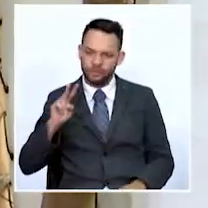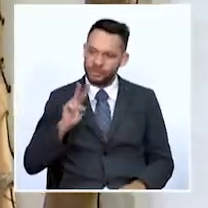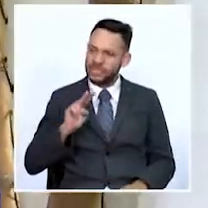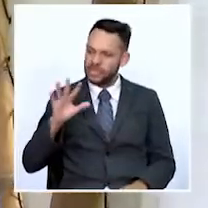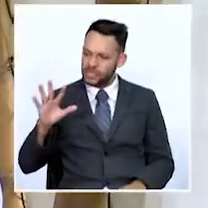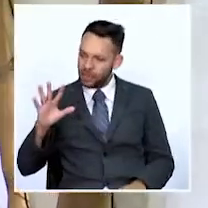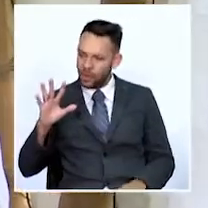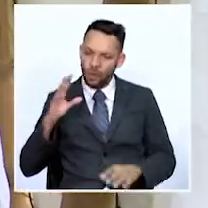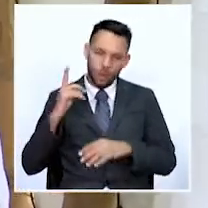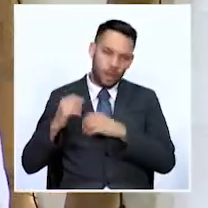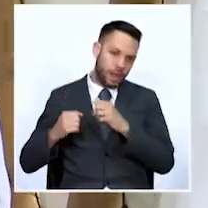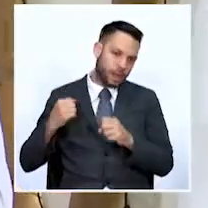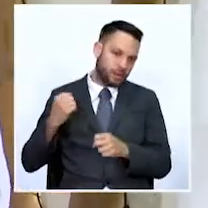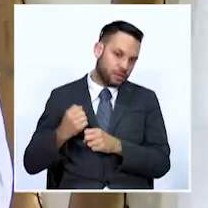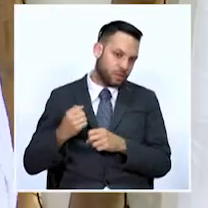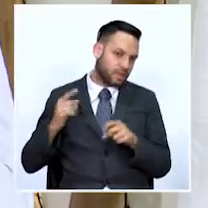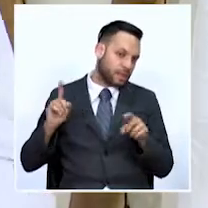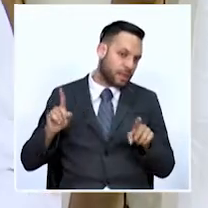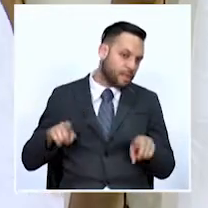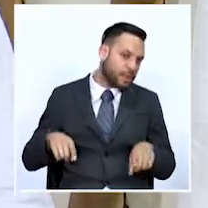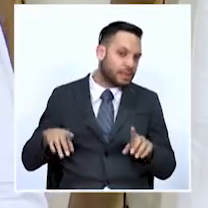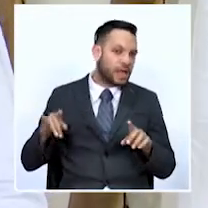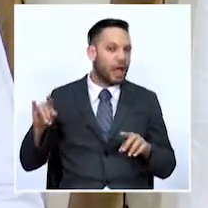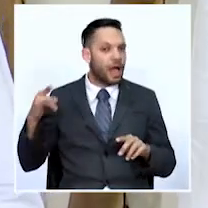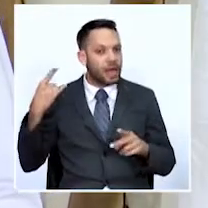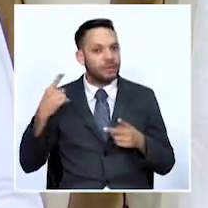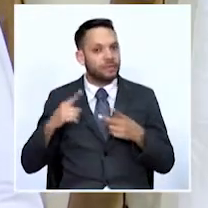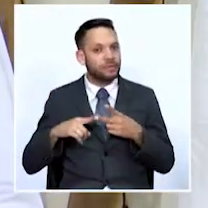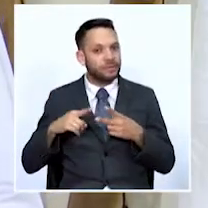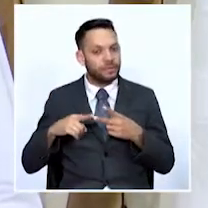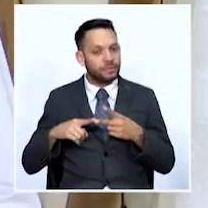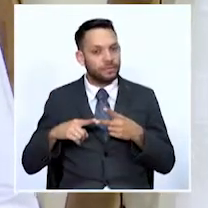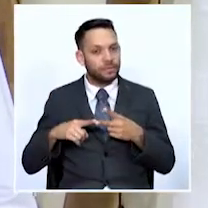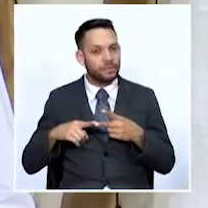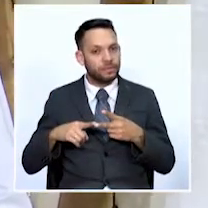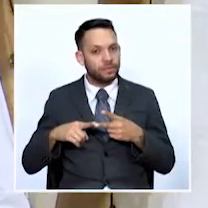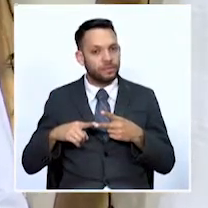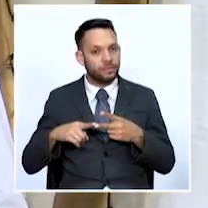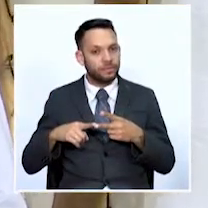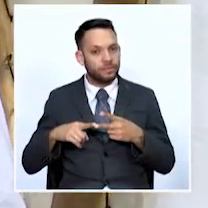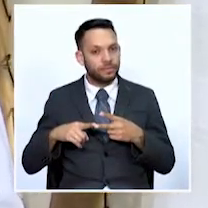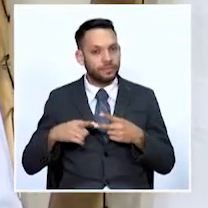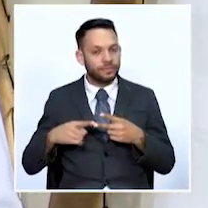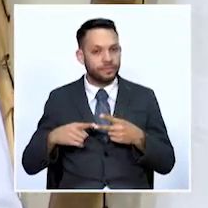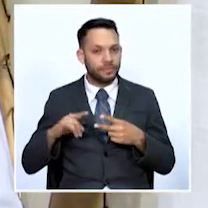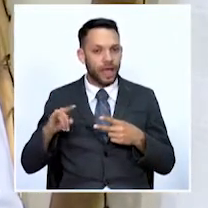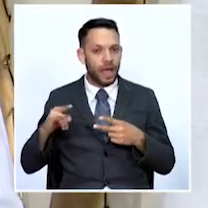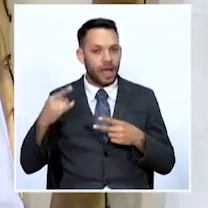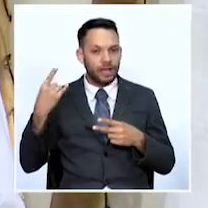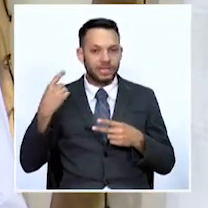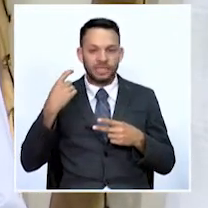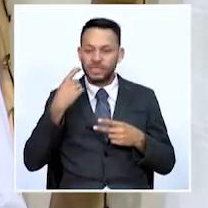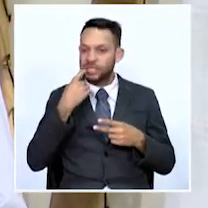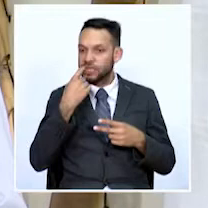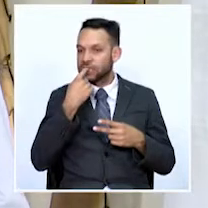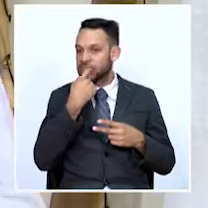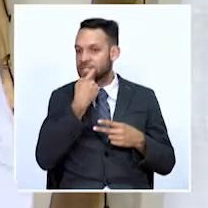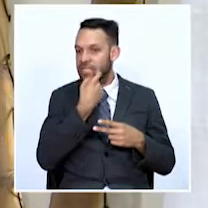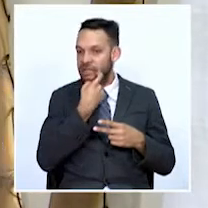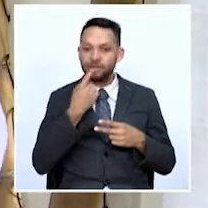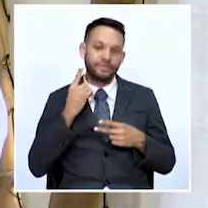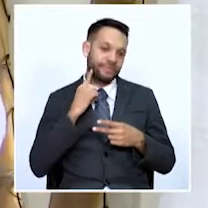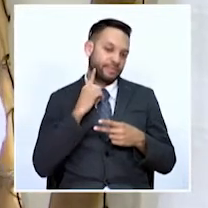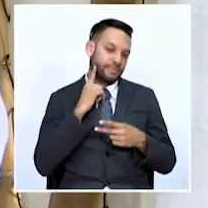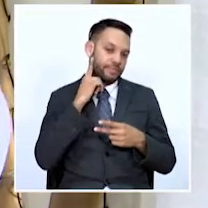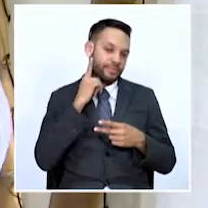algo, pudo haber sido que ella también hubiera tenido la erupción de las cordales. Y las cordales,